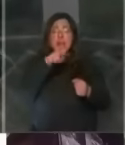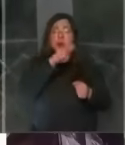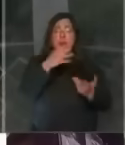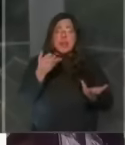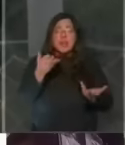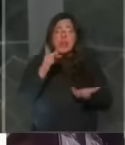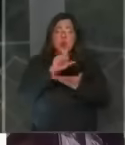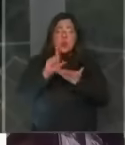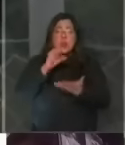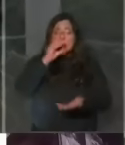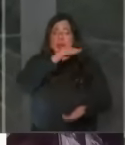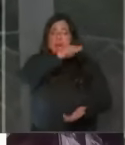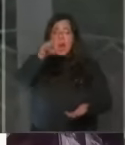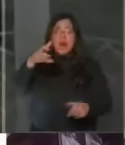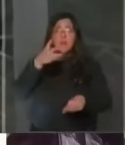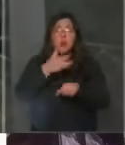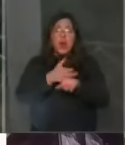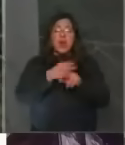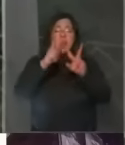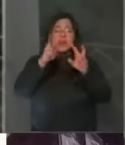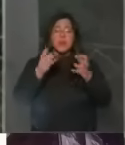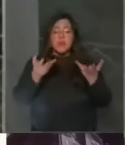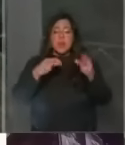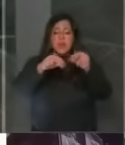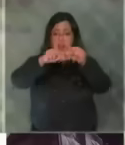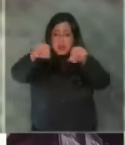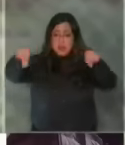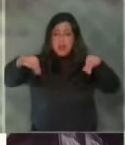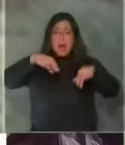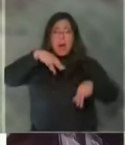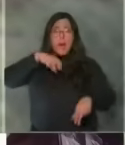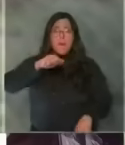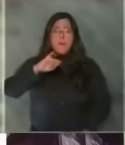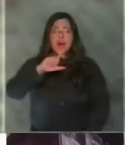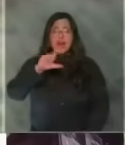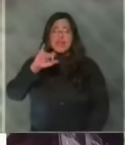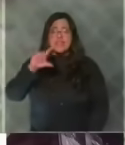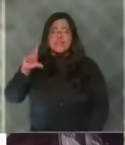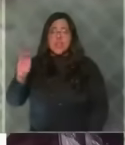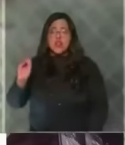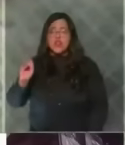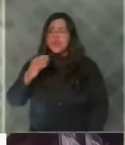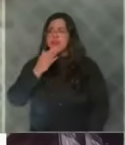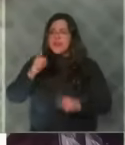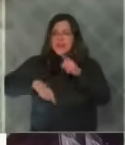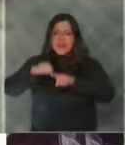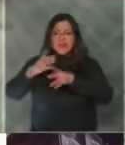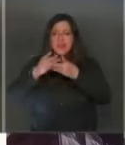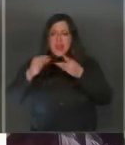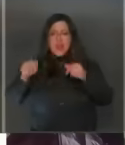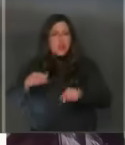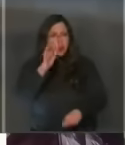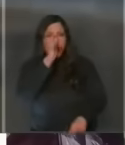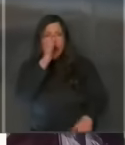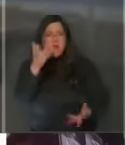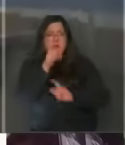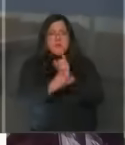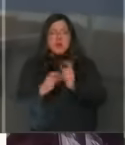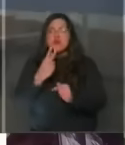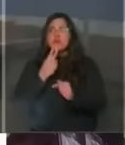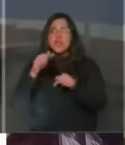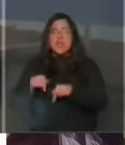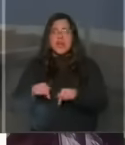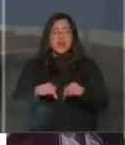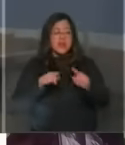tenemos quebradas rellenas con con con maicillo se rellenó con puro barro o sea esto es una burla para los vecinos terrenos que son